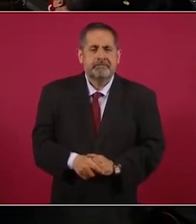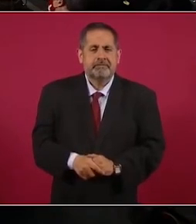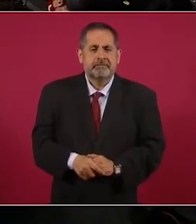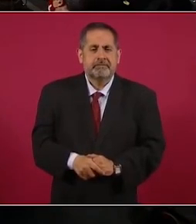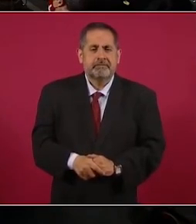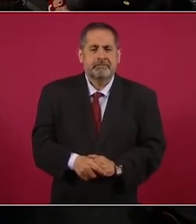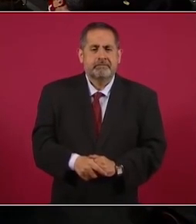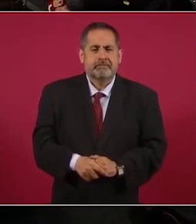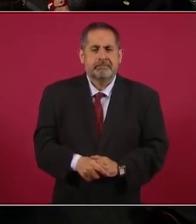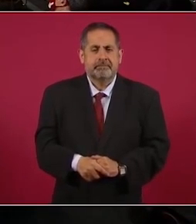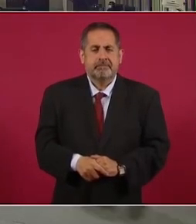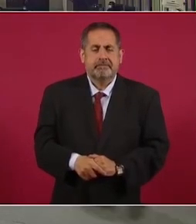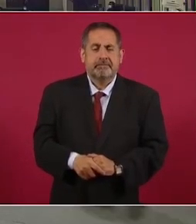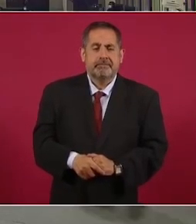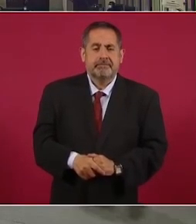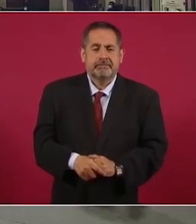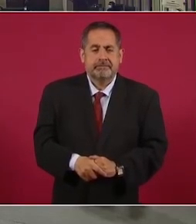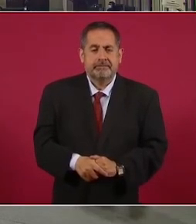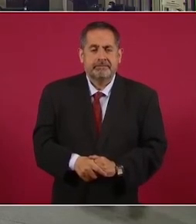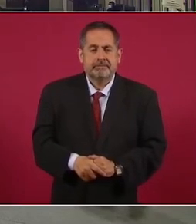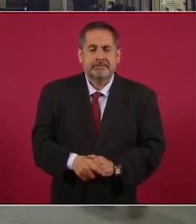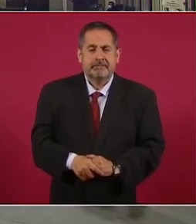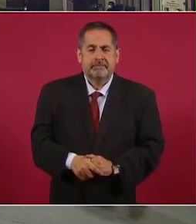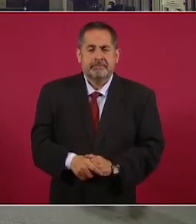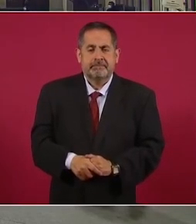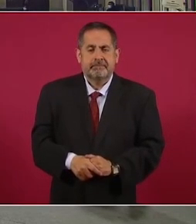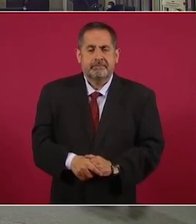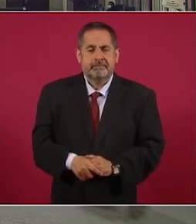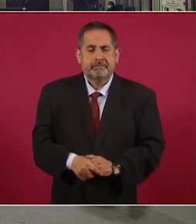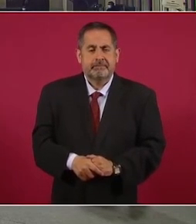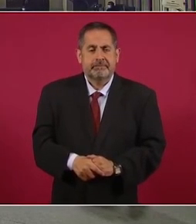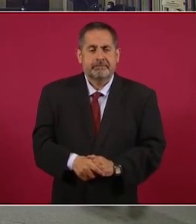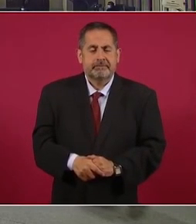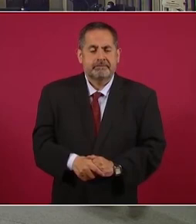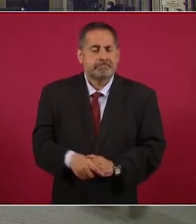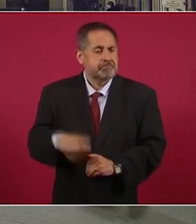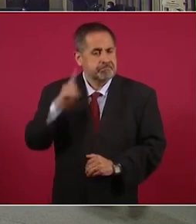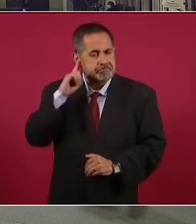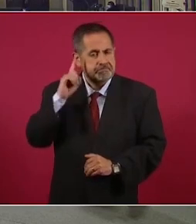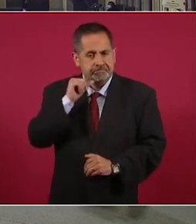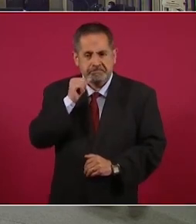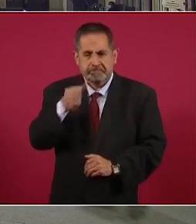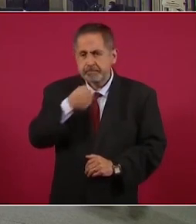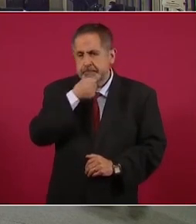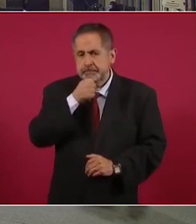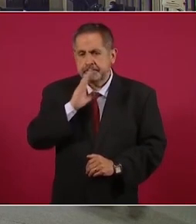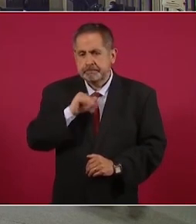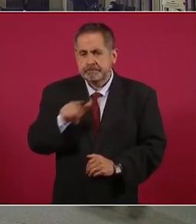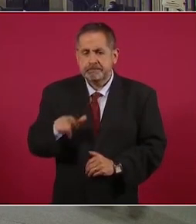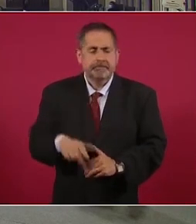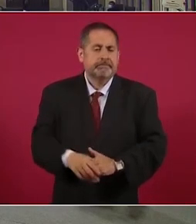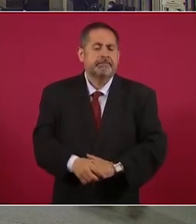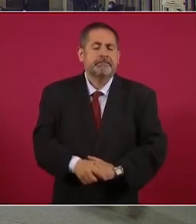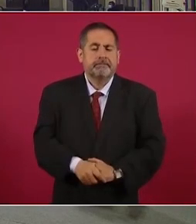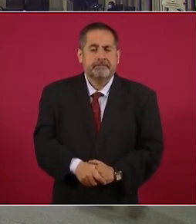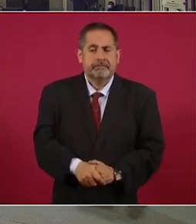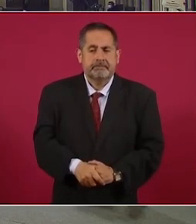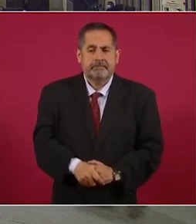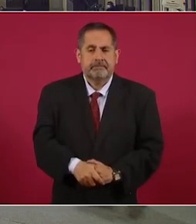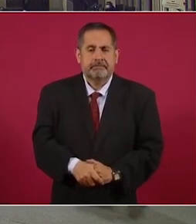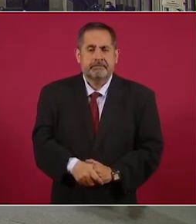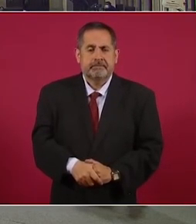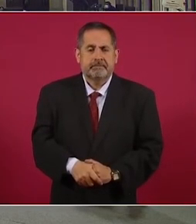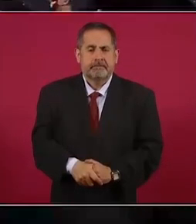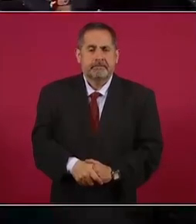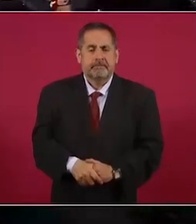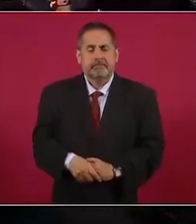5 sur, hablan de uno precisamente por donde está la zona esa que encontraron en la ruta de los cenotes de Puerto Morelos, hablan de uno,